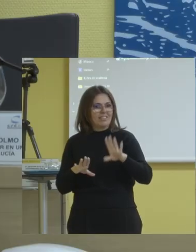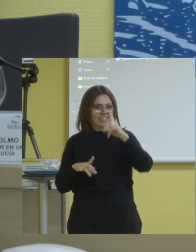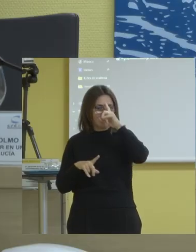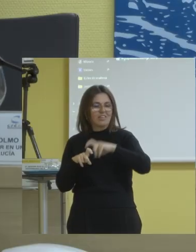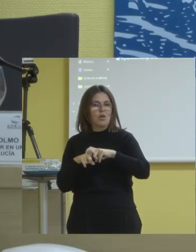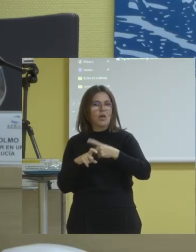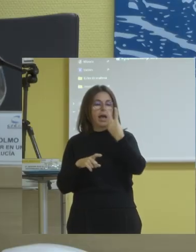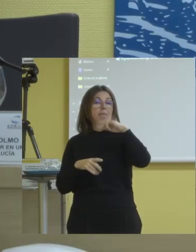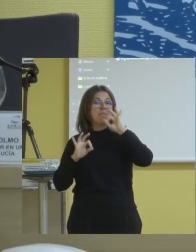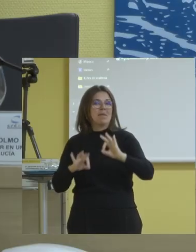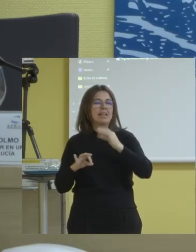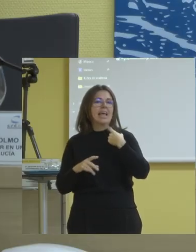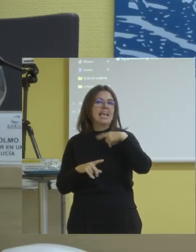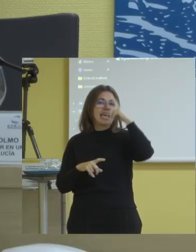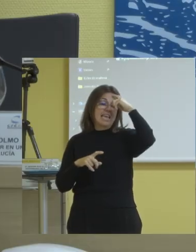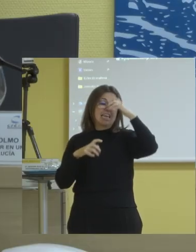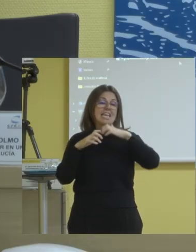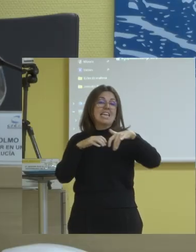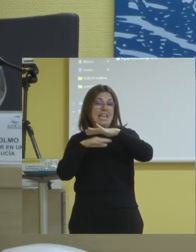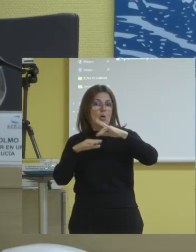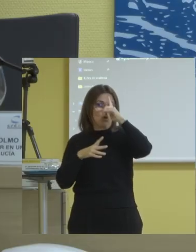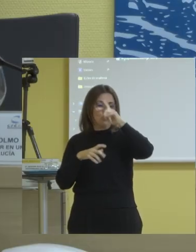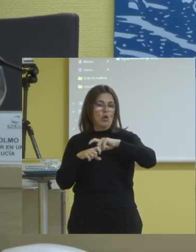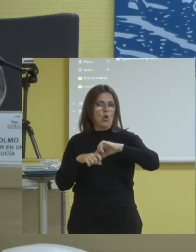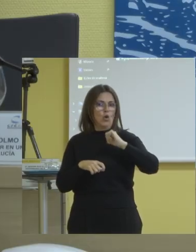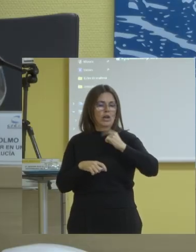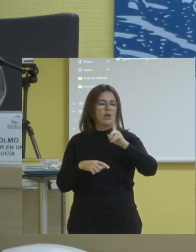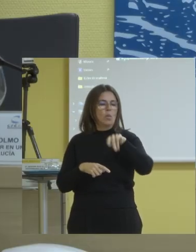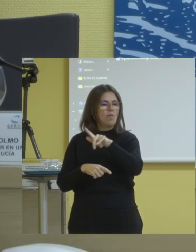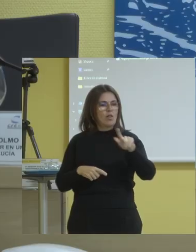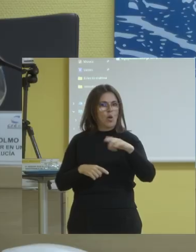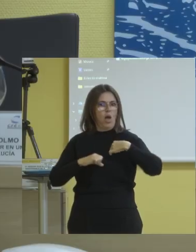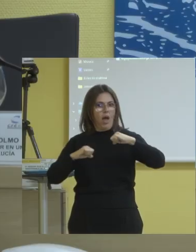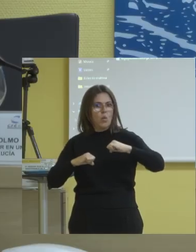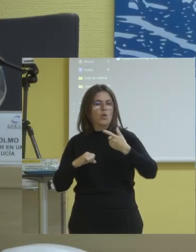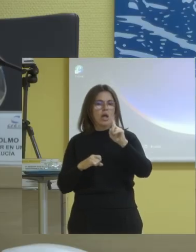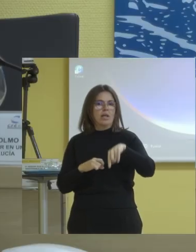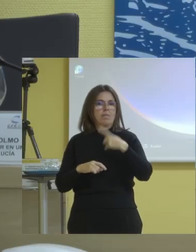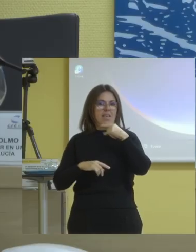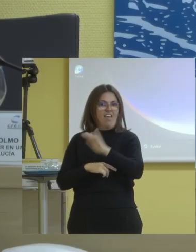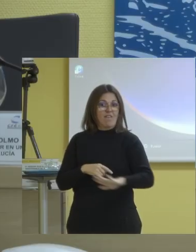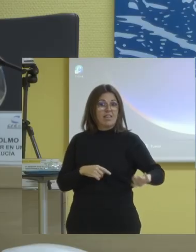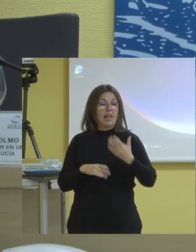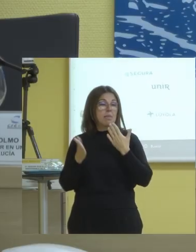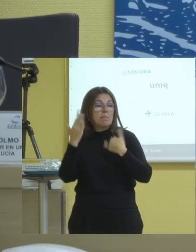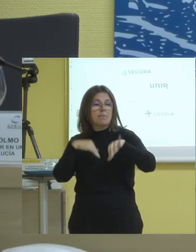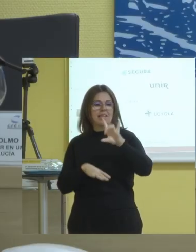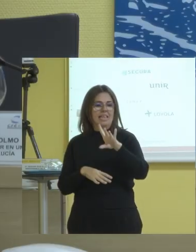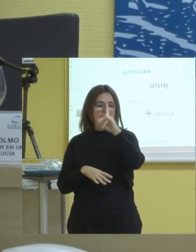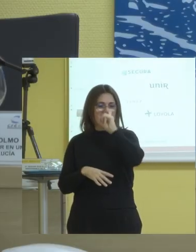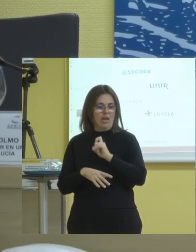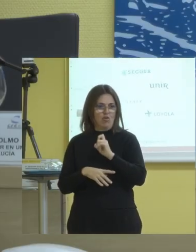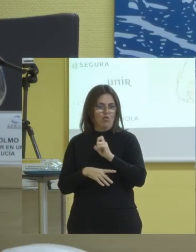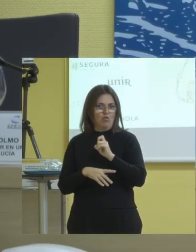psicología experimental y neuropsicólogo clínico, tanto en población adulta como en población infantil. Desde hace más de 15 años,